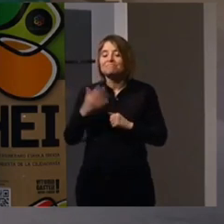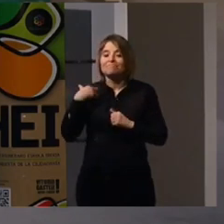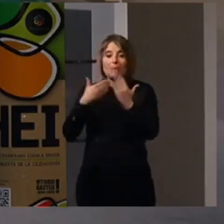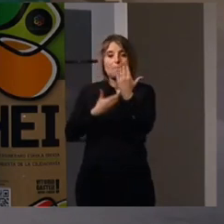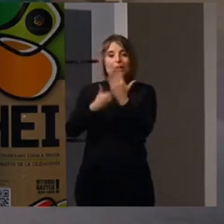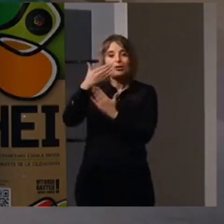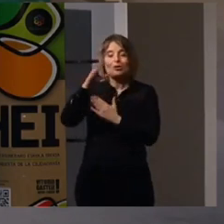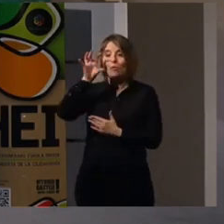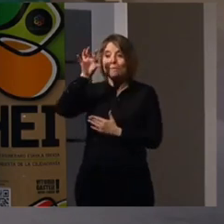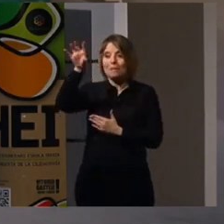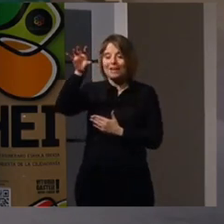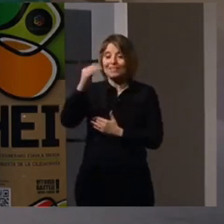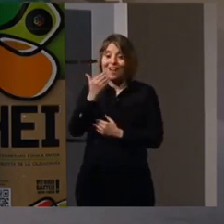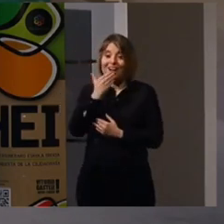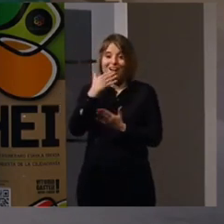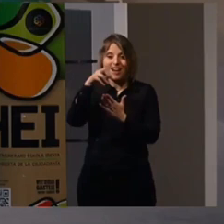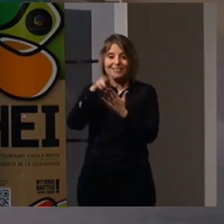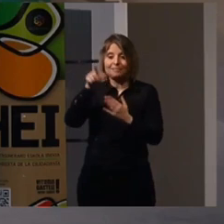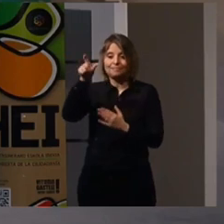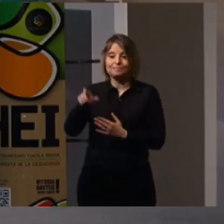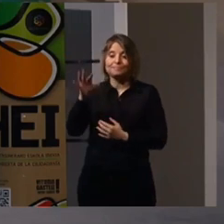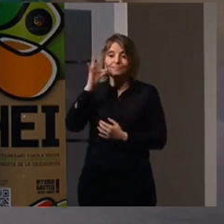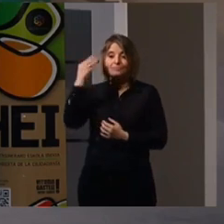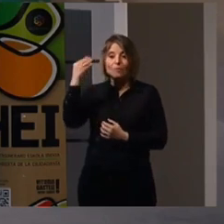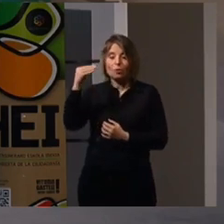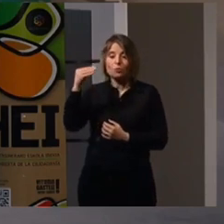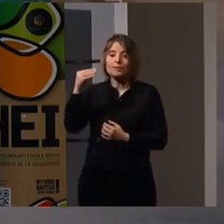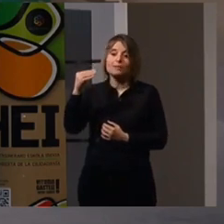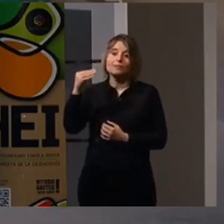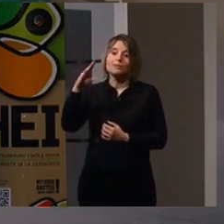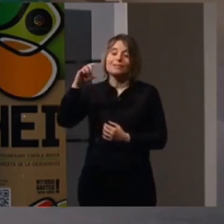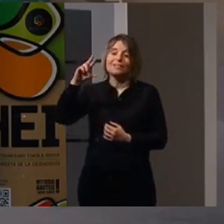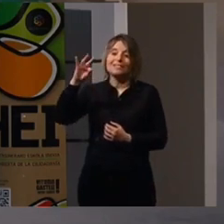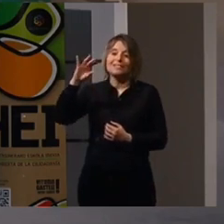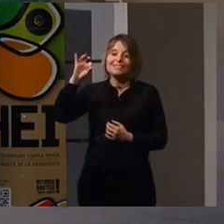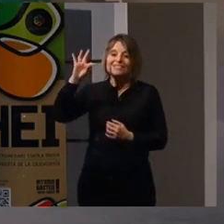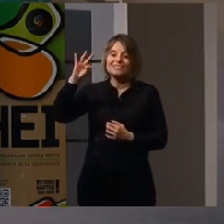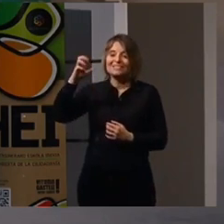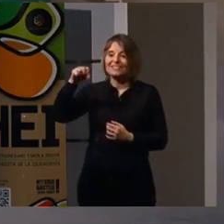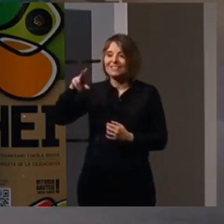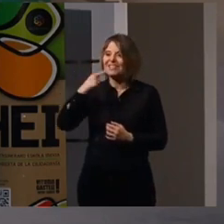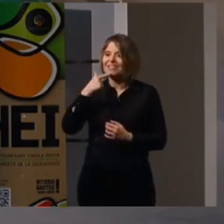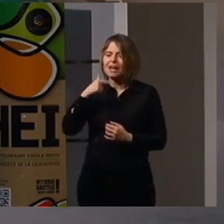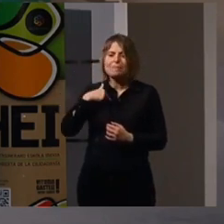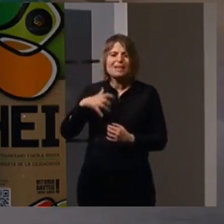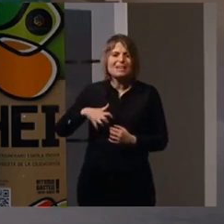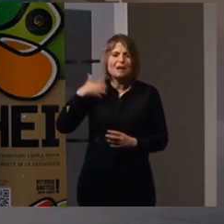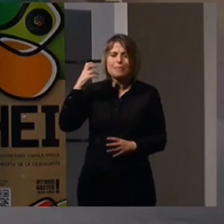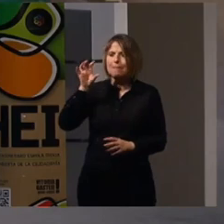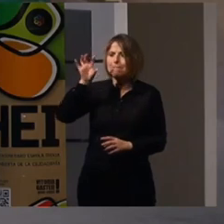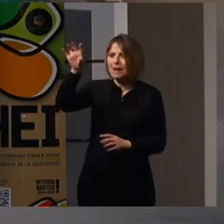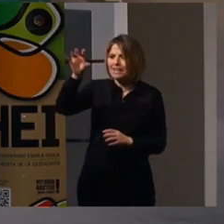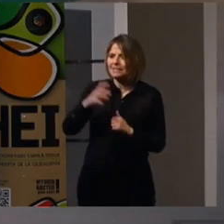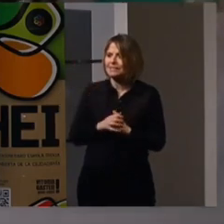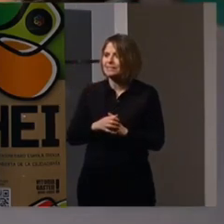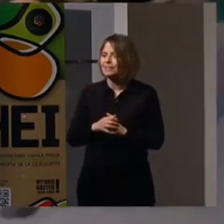País hace poco de una chica joven, de Cristina Ortega Pacheco. He transcrito lo que decía, me da coraje este país,